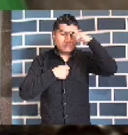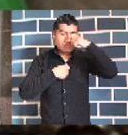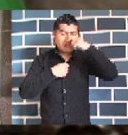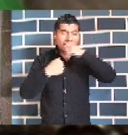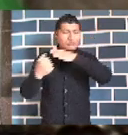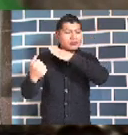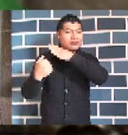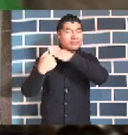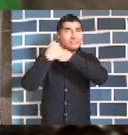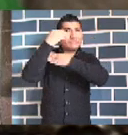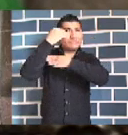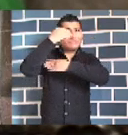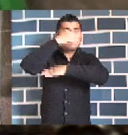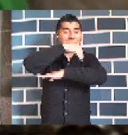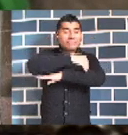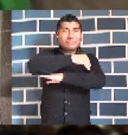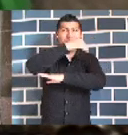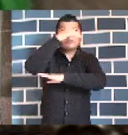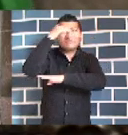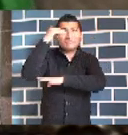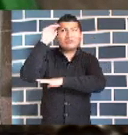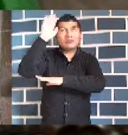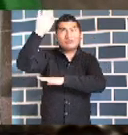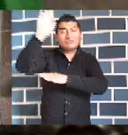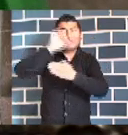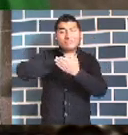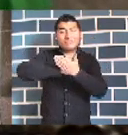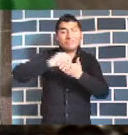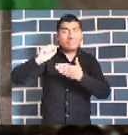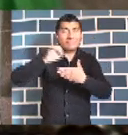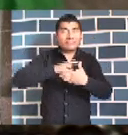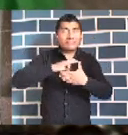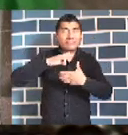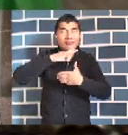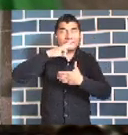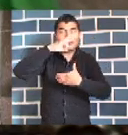enviado desde lo alto tu santo espíritu